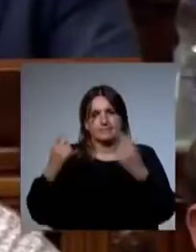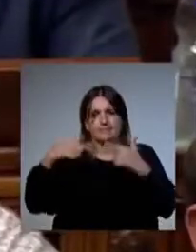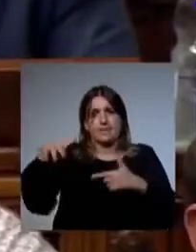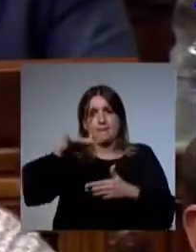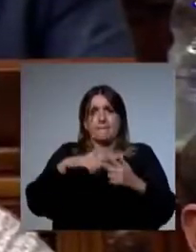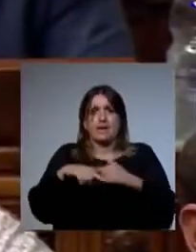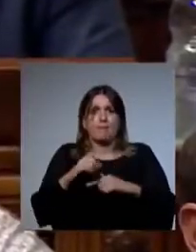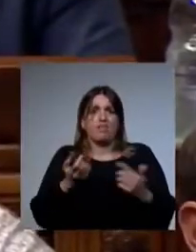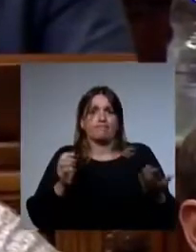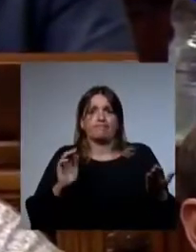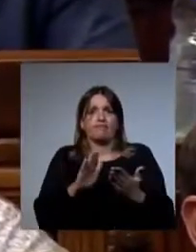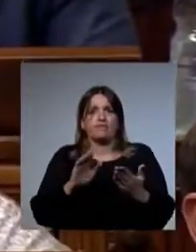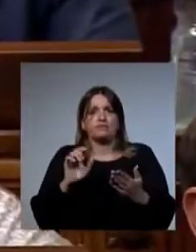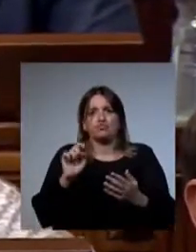para enfrentar la sequía.